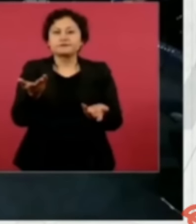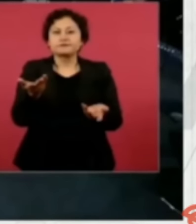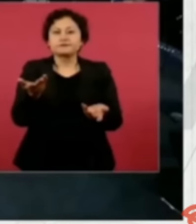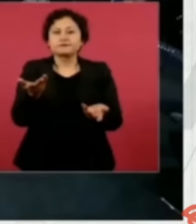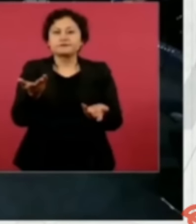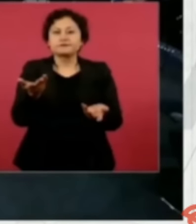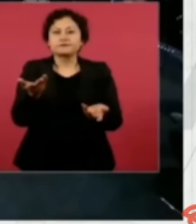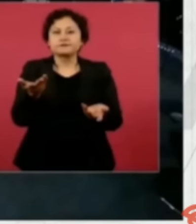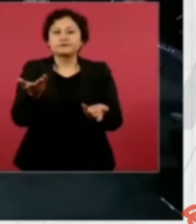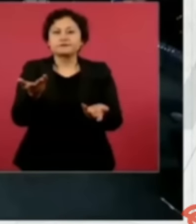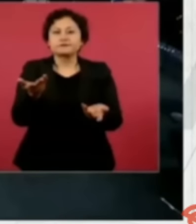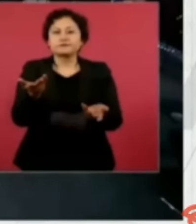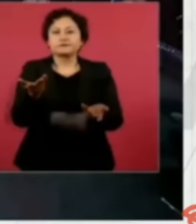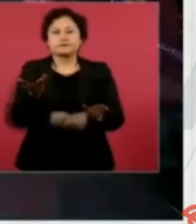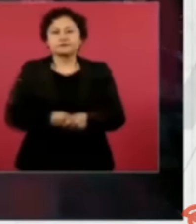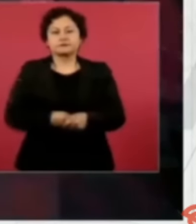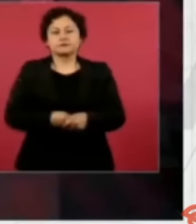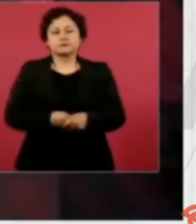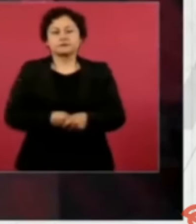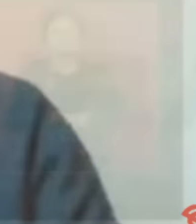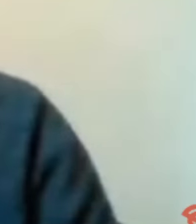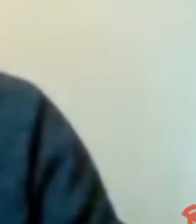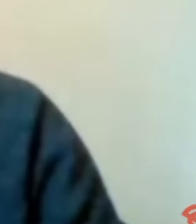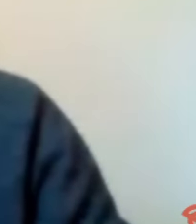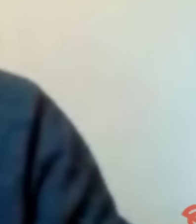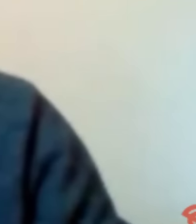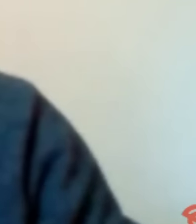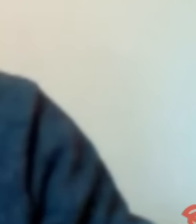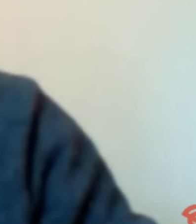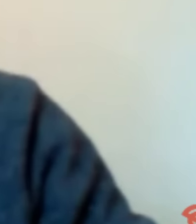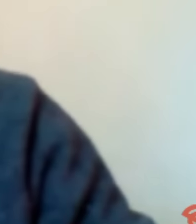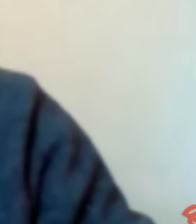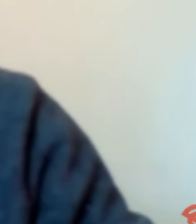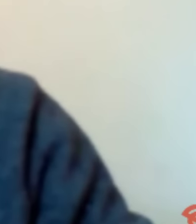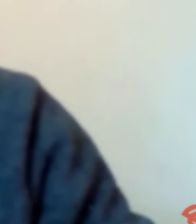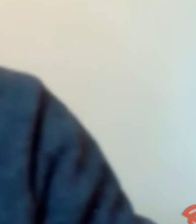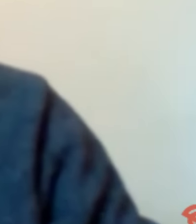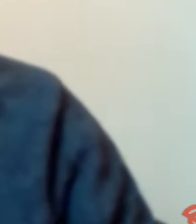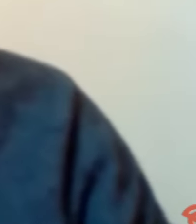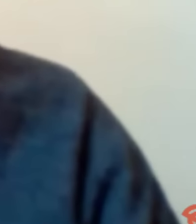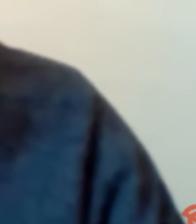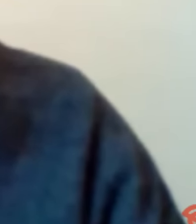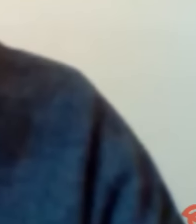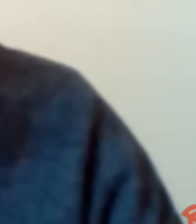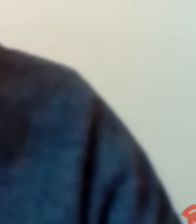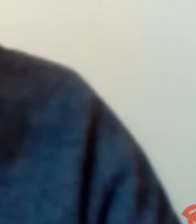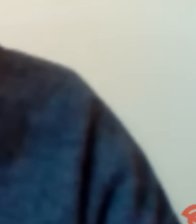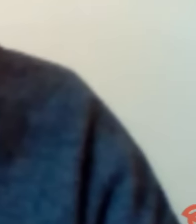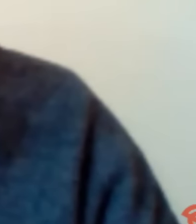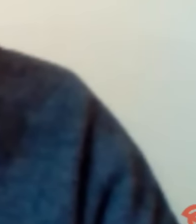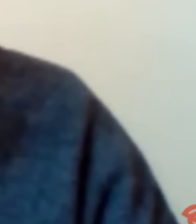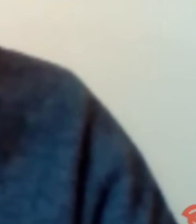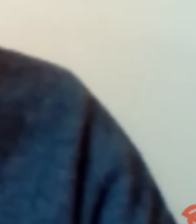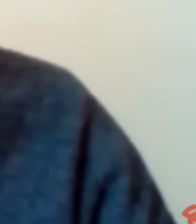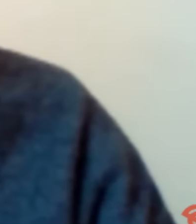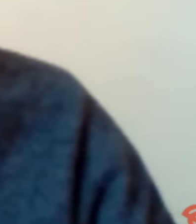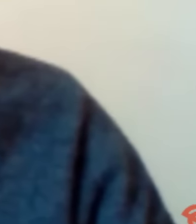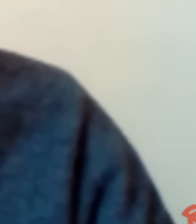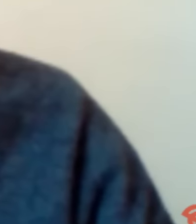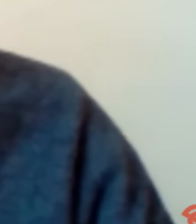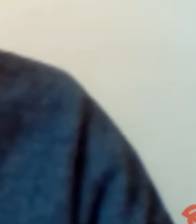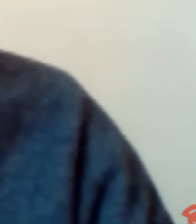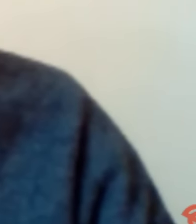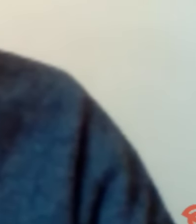fue lo que planteó el queridísimo Vicente Serrano, muy, muy importante. Mire, se lo fuimos fraccionando en una serie de